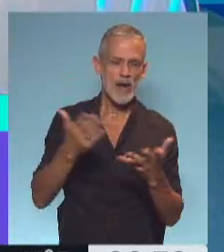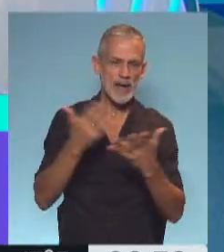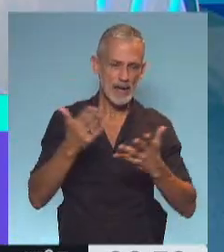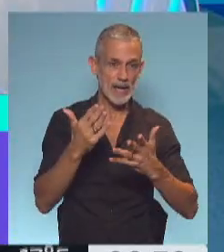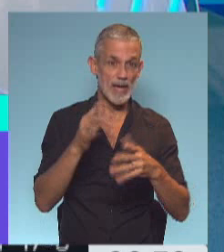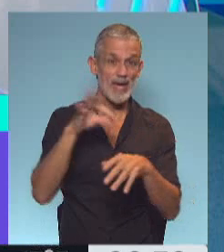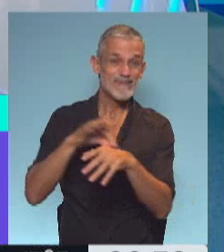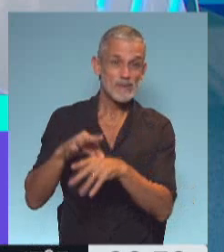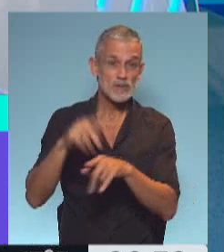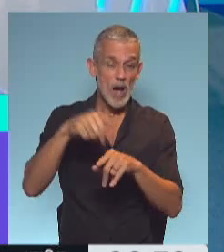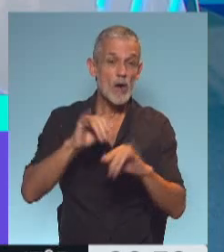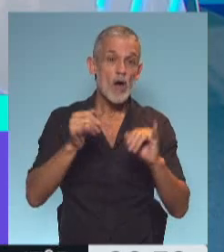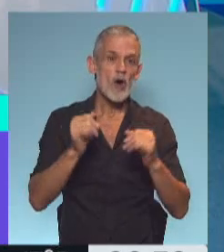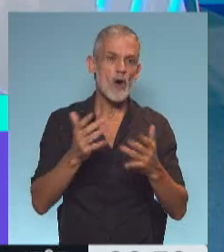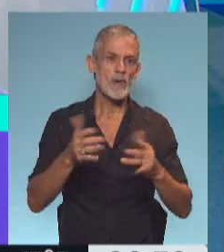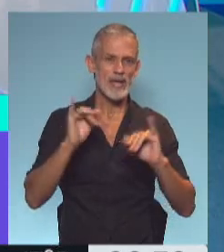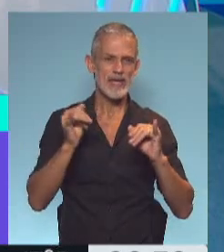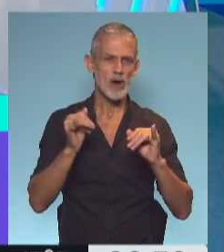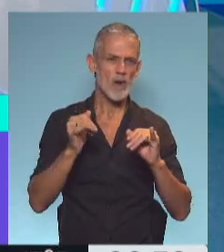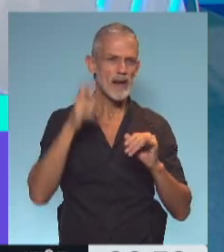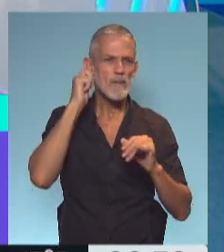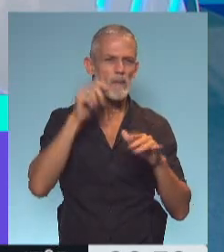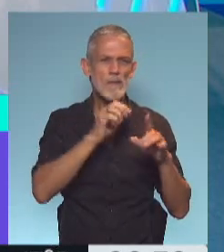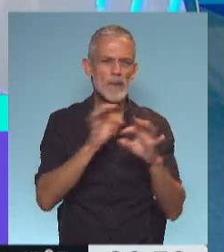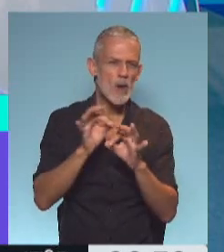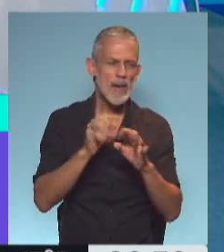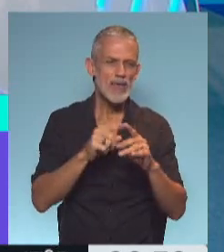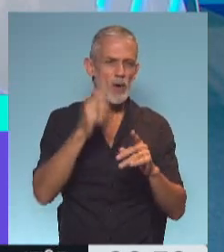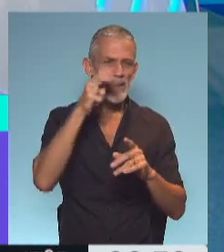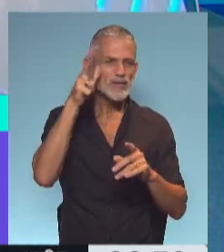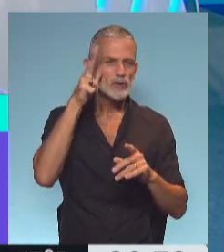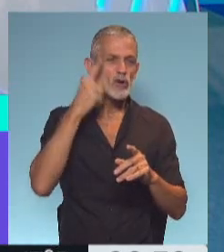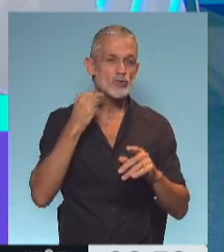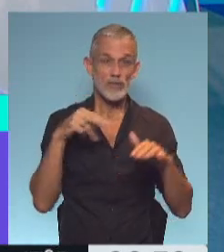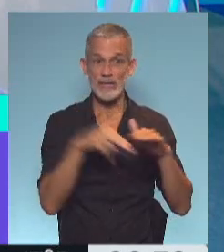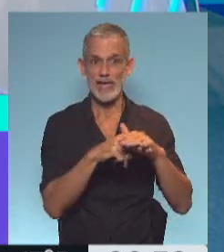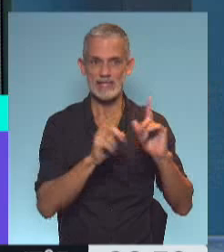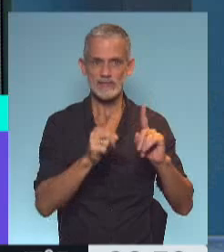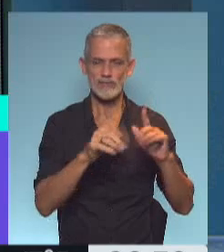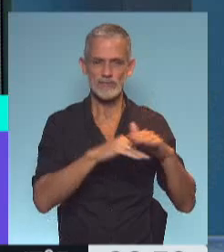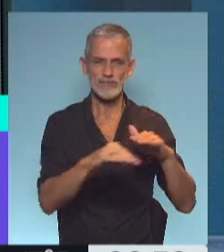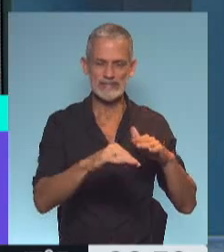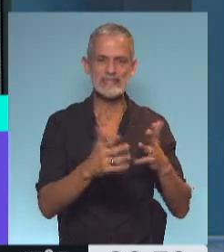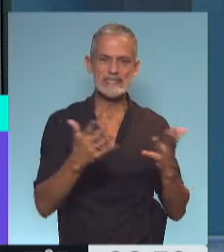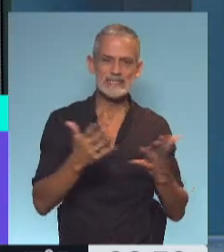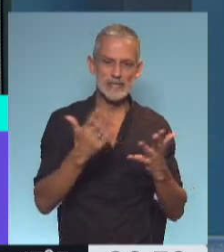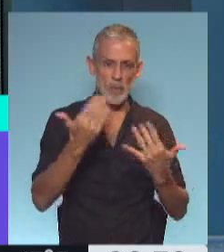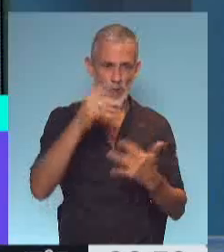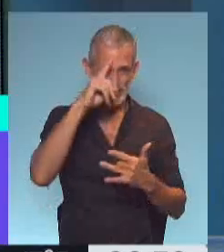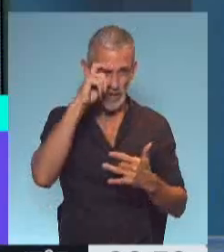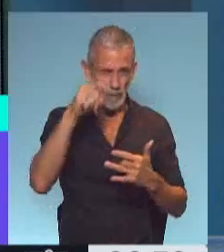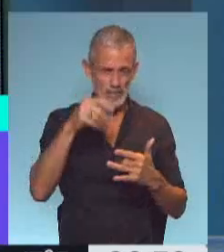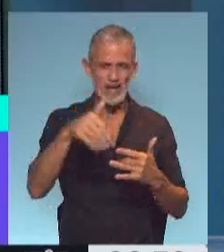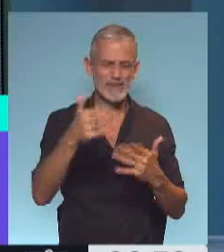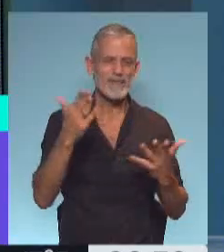enfermando son jóvenes y el joven tiene un promedio de 28 días de internación. ¿Eso puede hacer de alguna manera que si